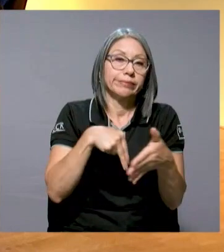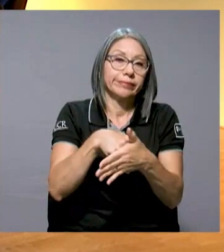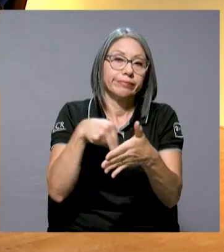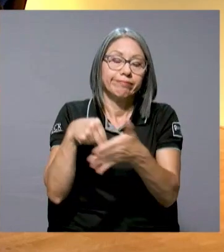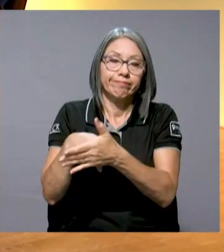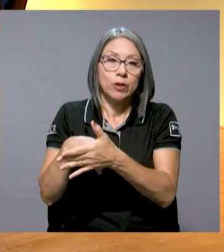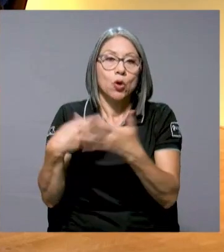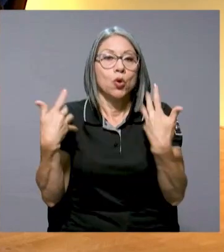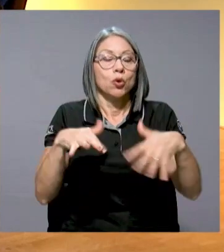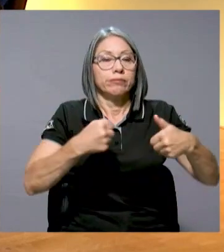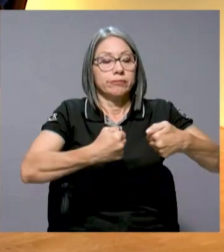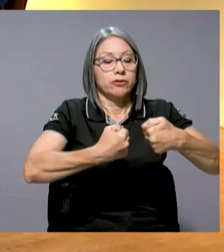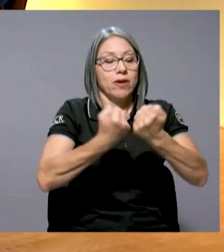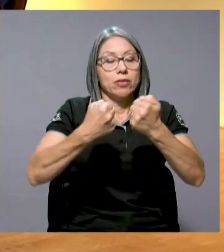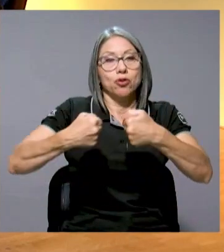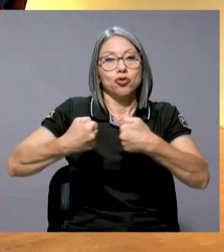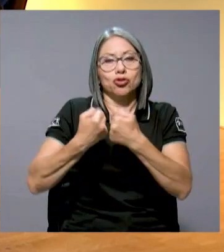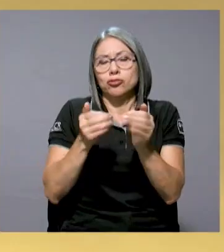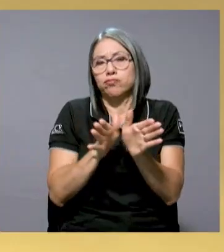retos país